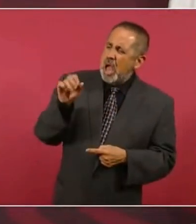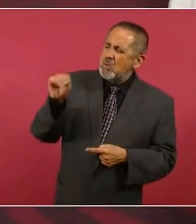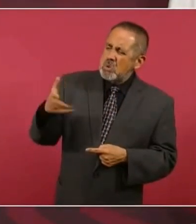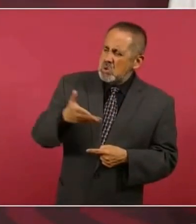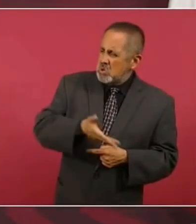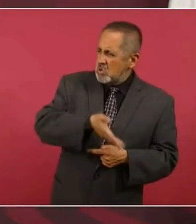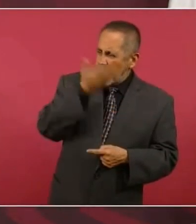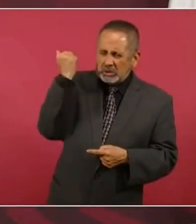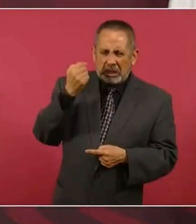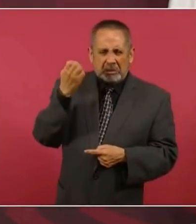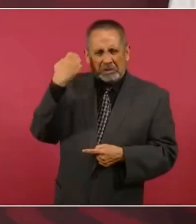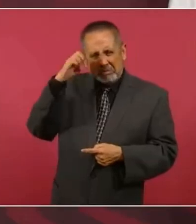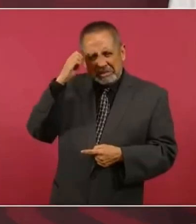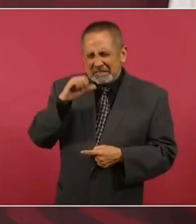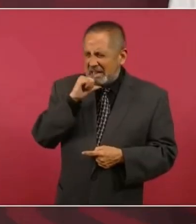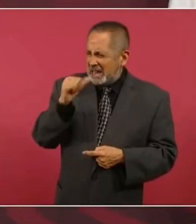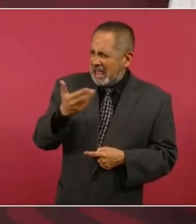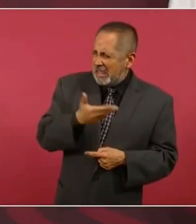que yo no sé